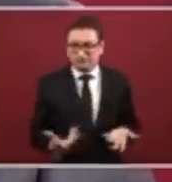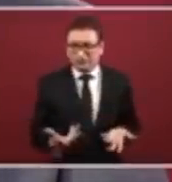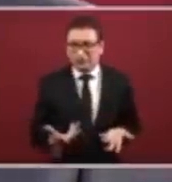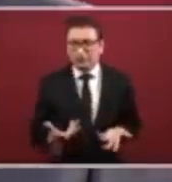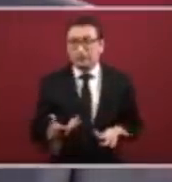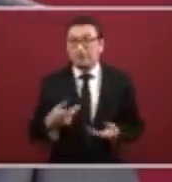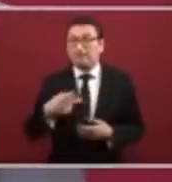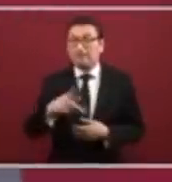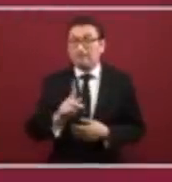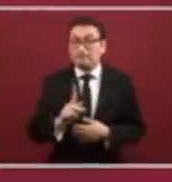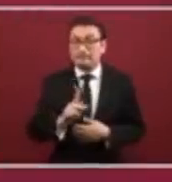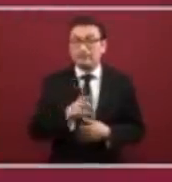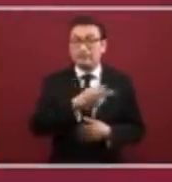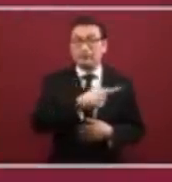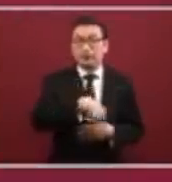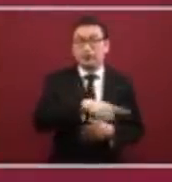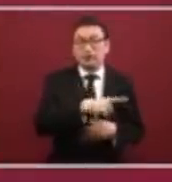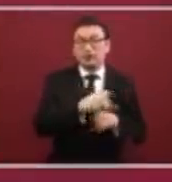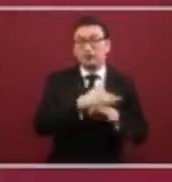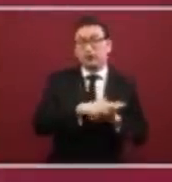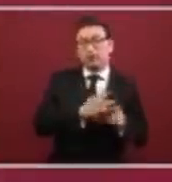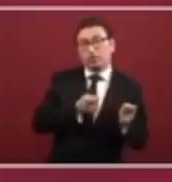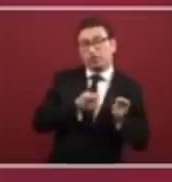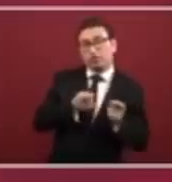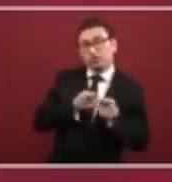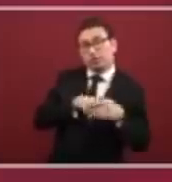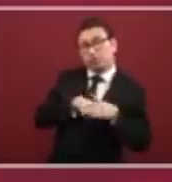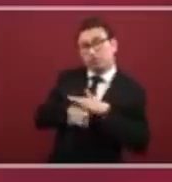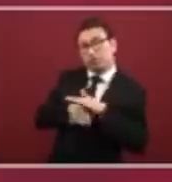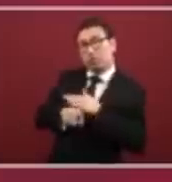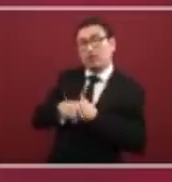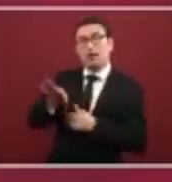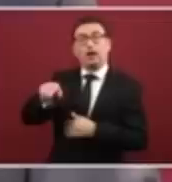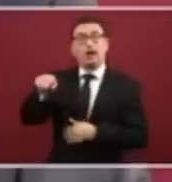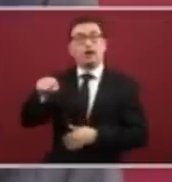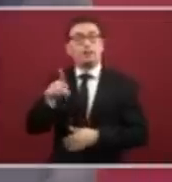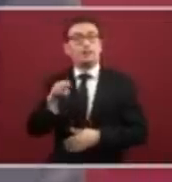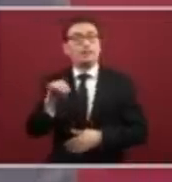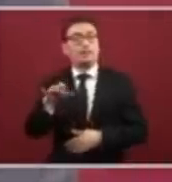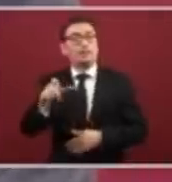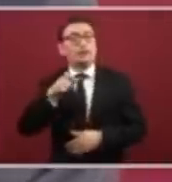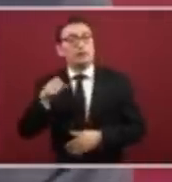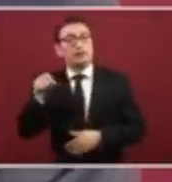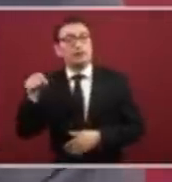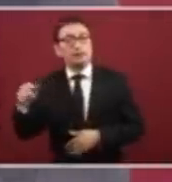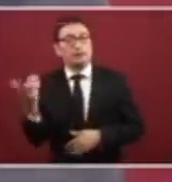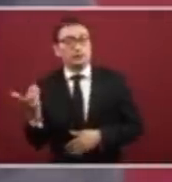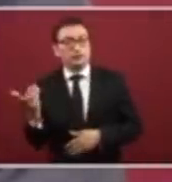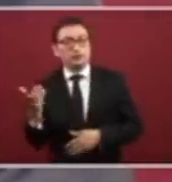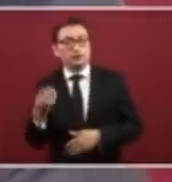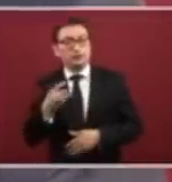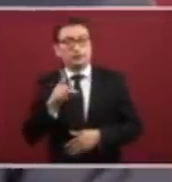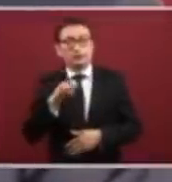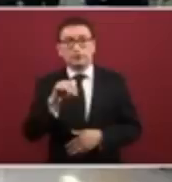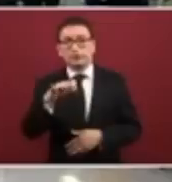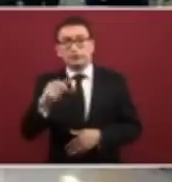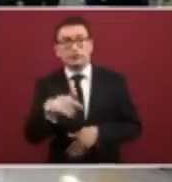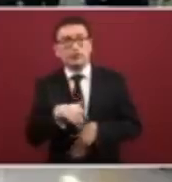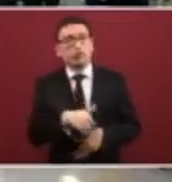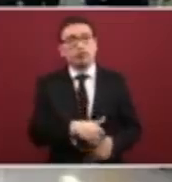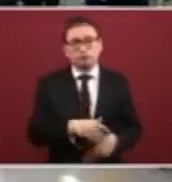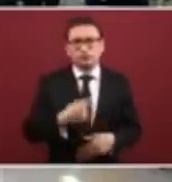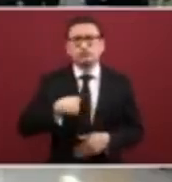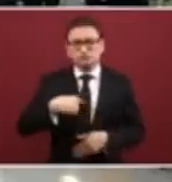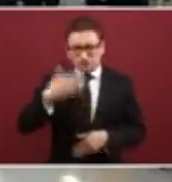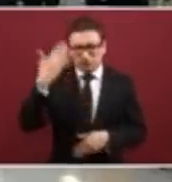Pero manipulan diciendo, Pemex, los he escuchado, los he leído,